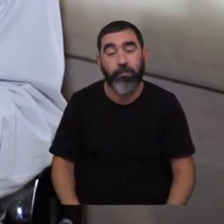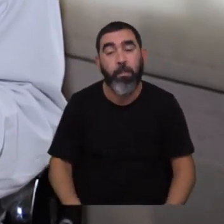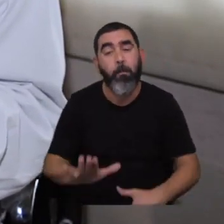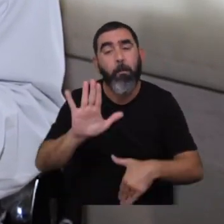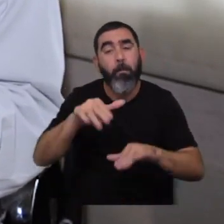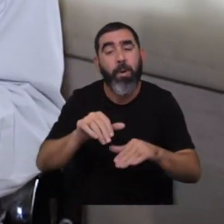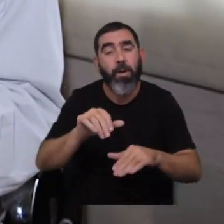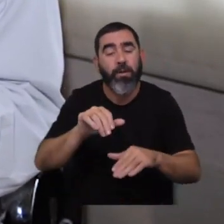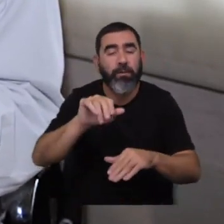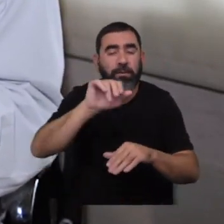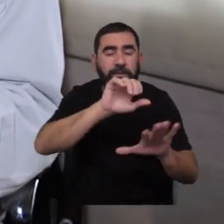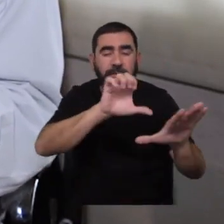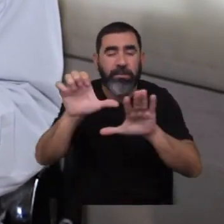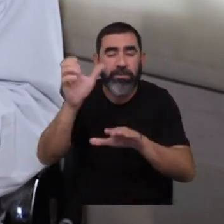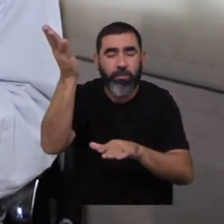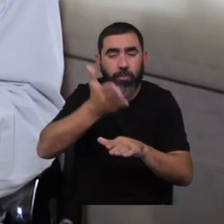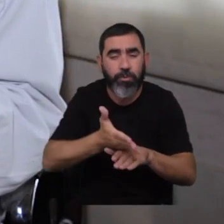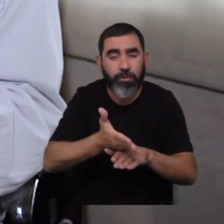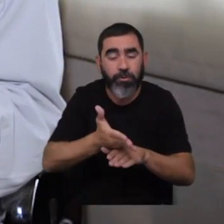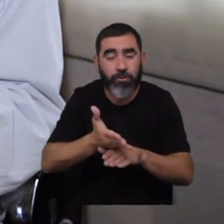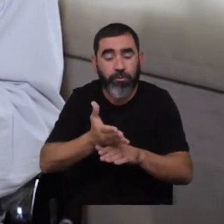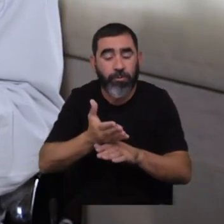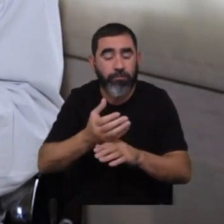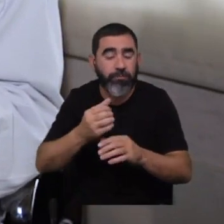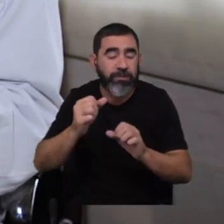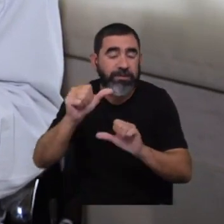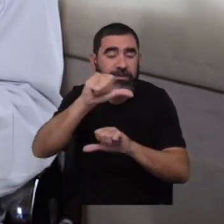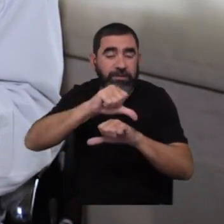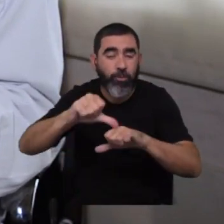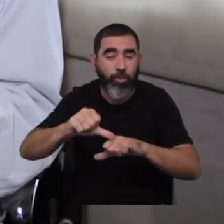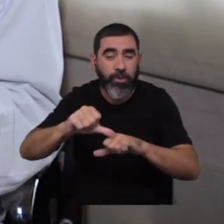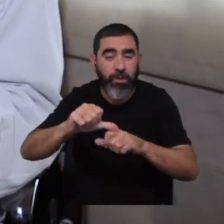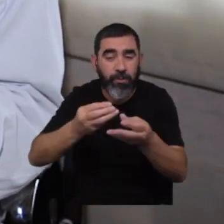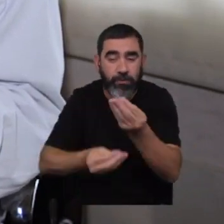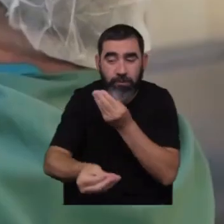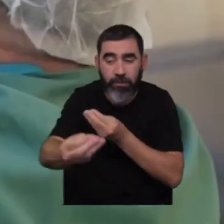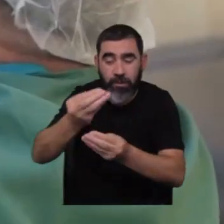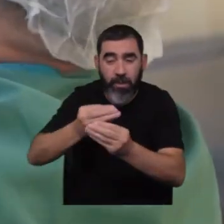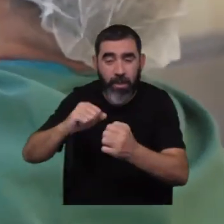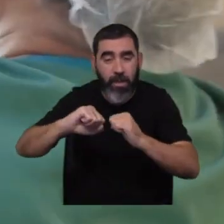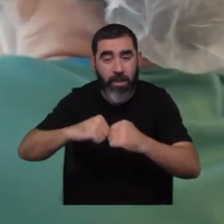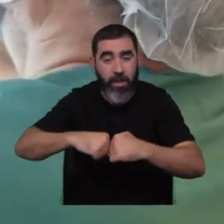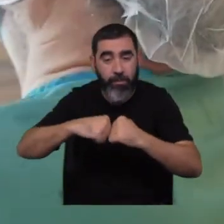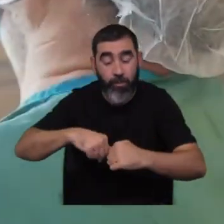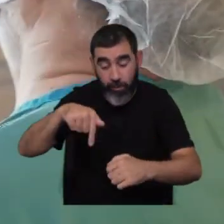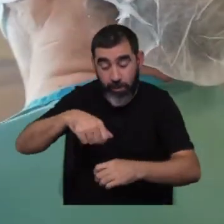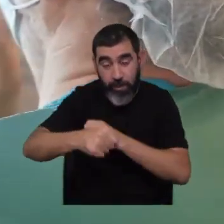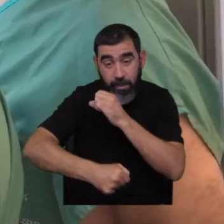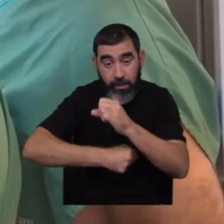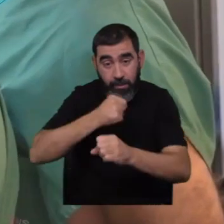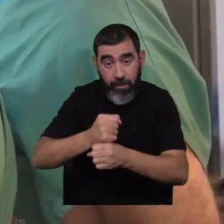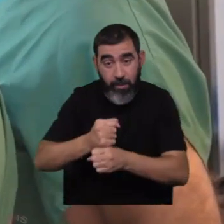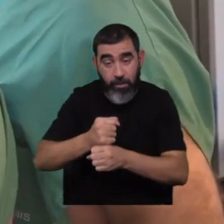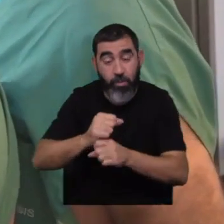Fundamentalmente 2/3 de ellas son artroplastias, o sea, cirugía de sustitución articular. En este año, ya